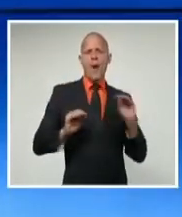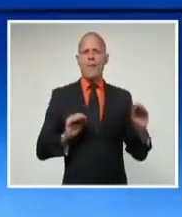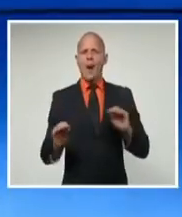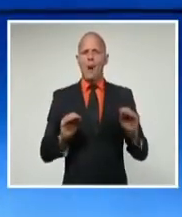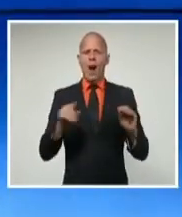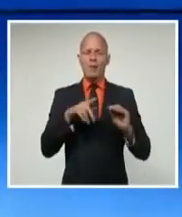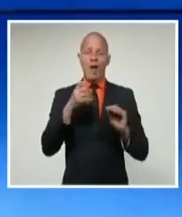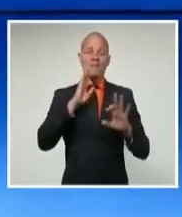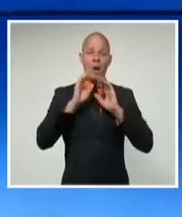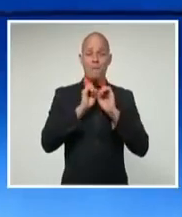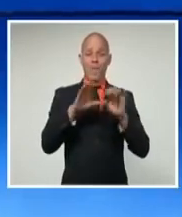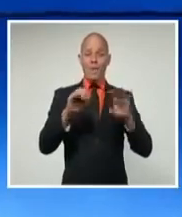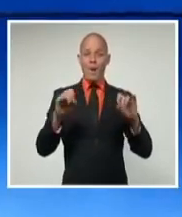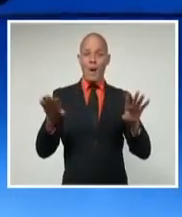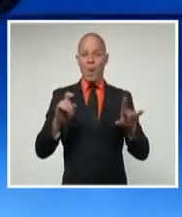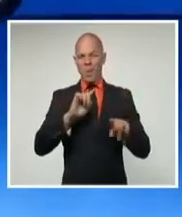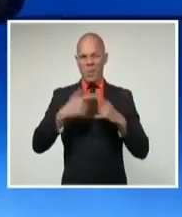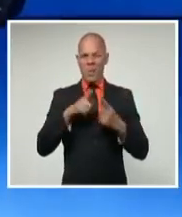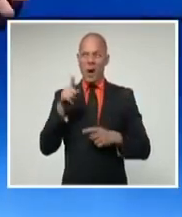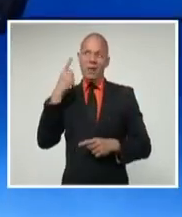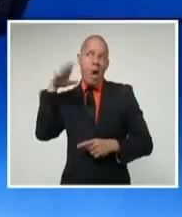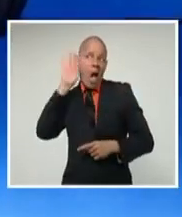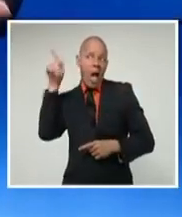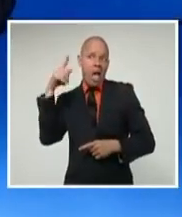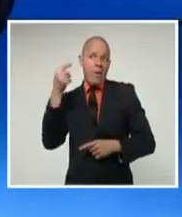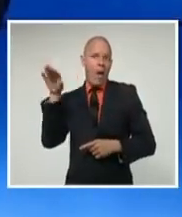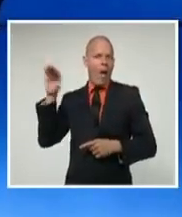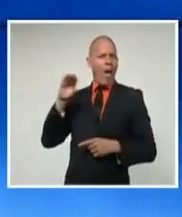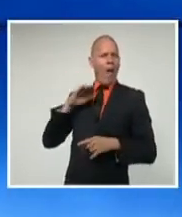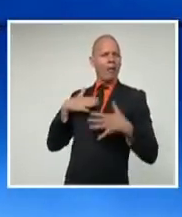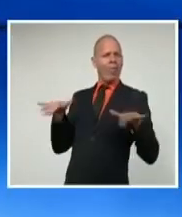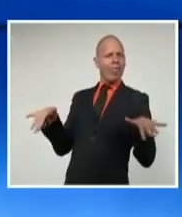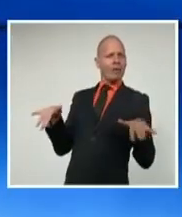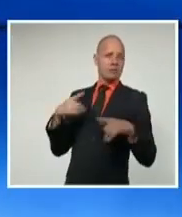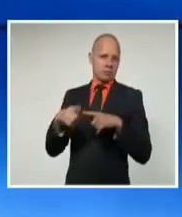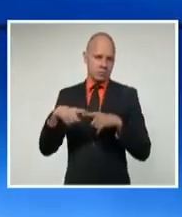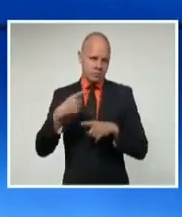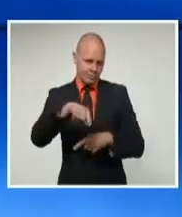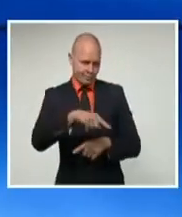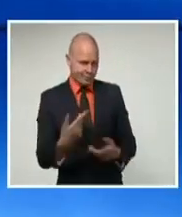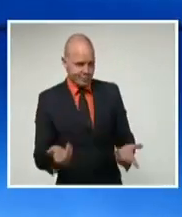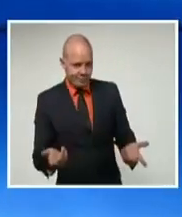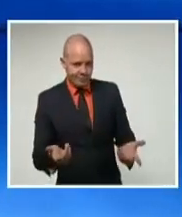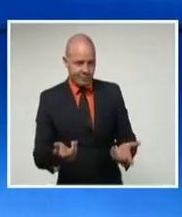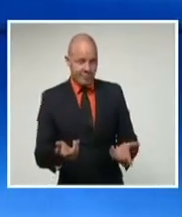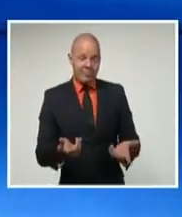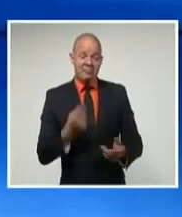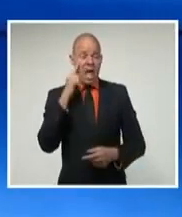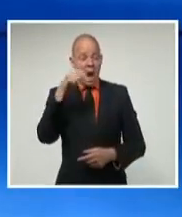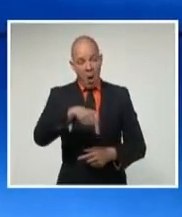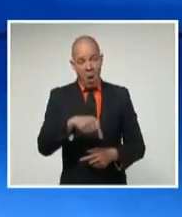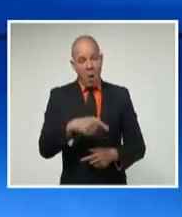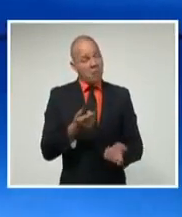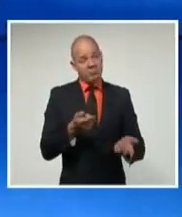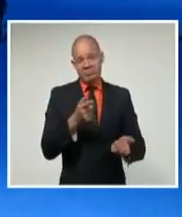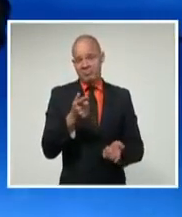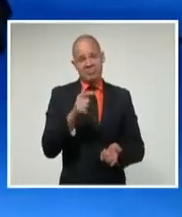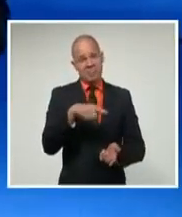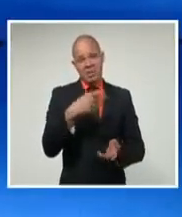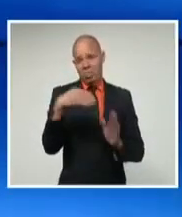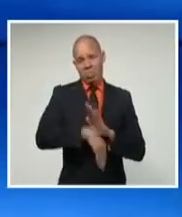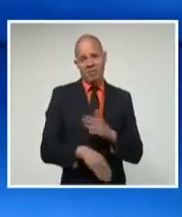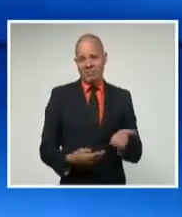recibir órdenes, recibir dinero y a vivir del nuevo negocio. Hoy, bueno, pues salió mal. Los tres se encuentran